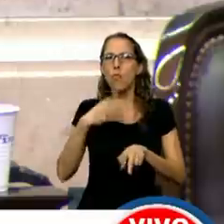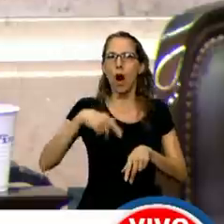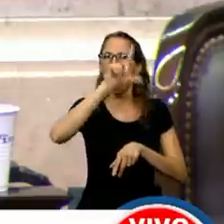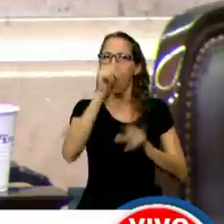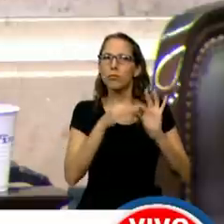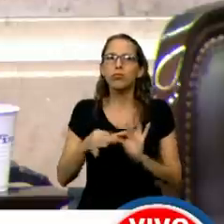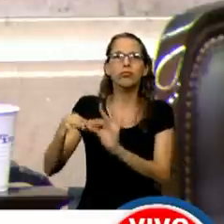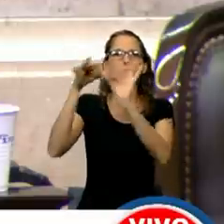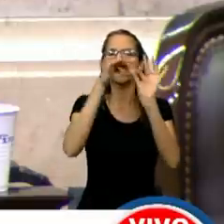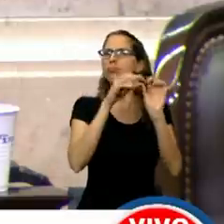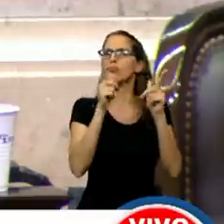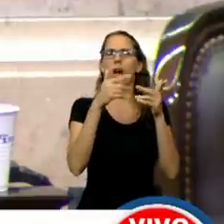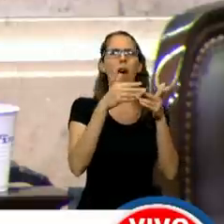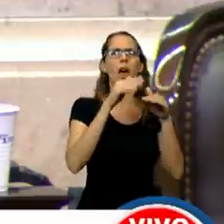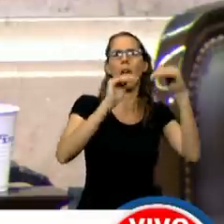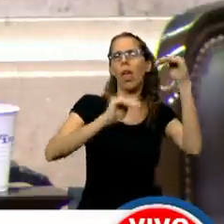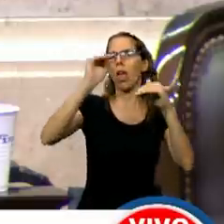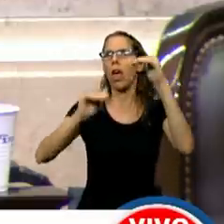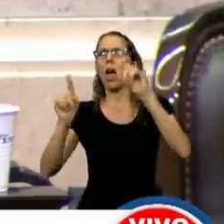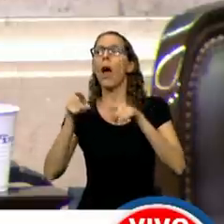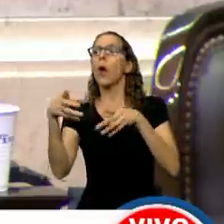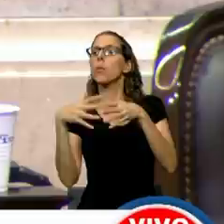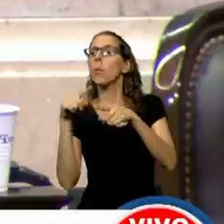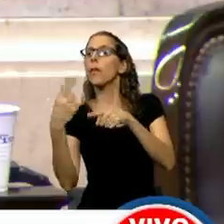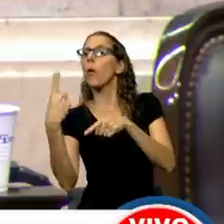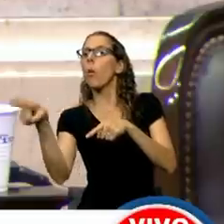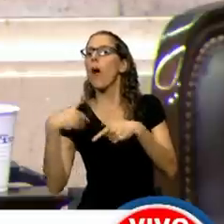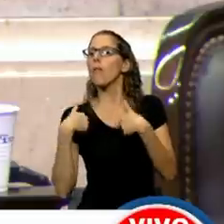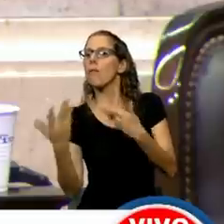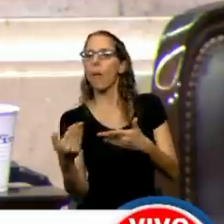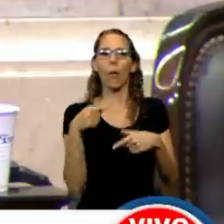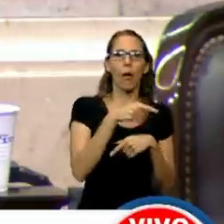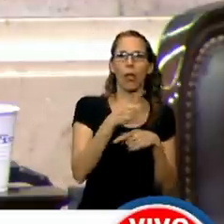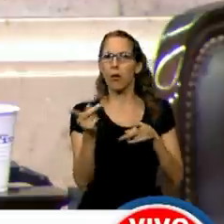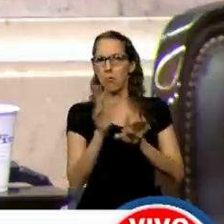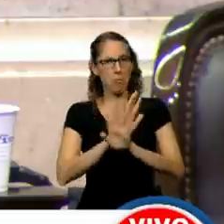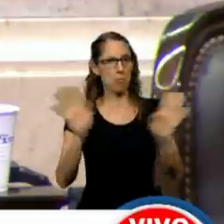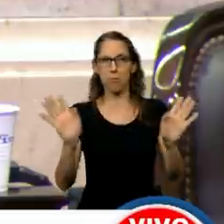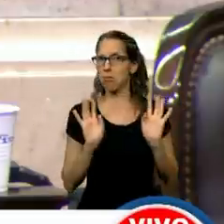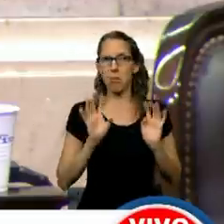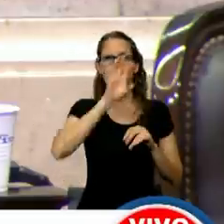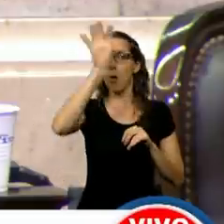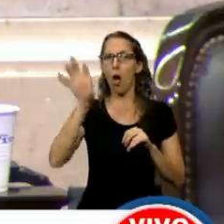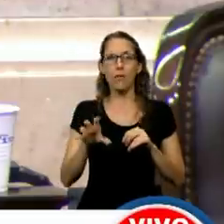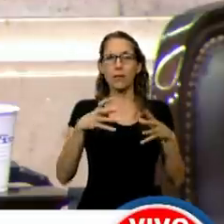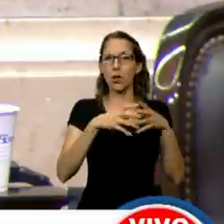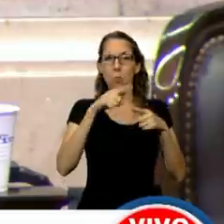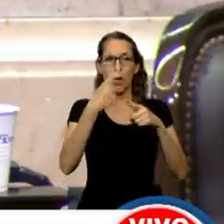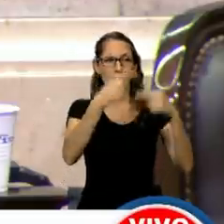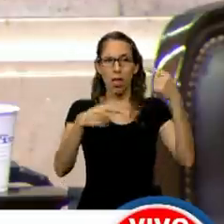haciendo discriminación en función del color partidario de los gobiernos de cada una de las provincias